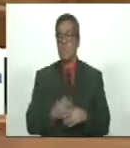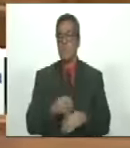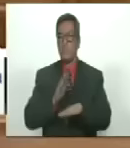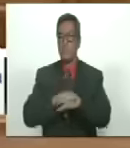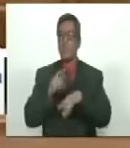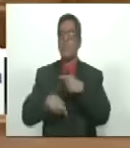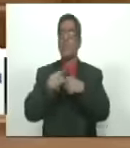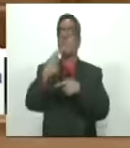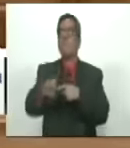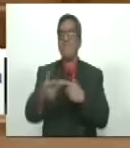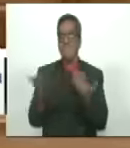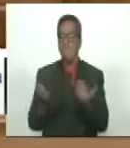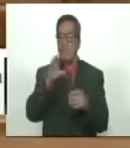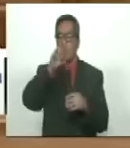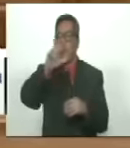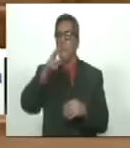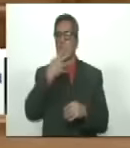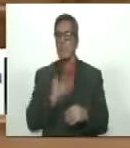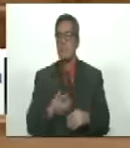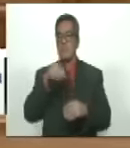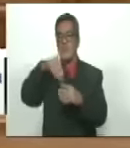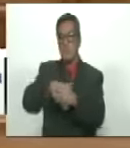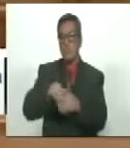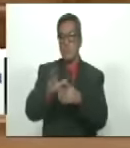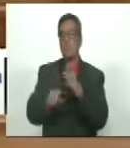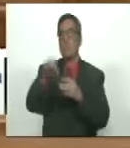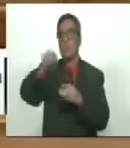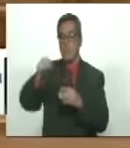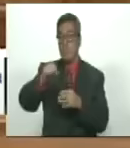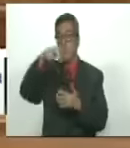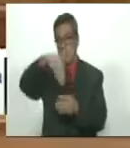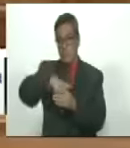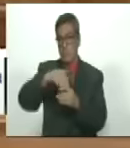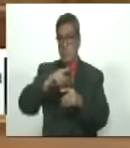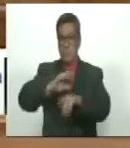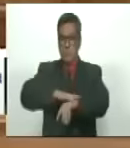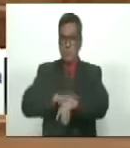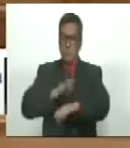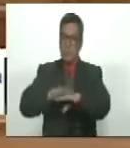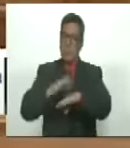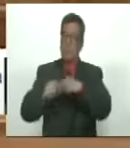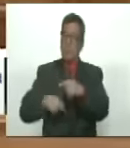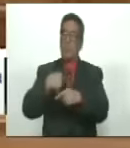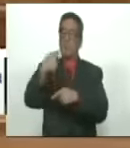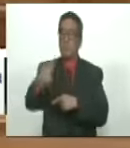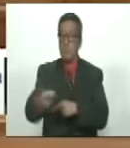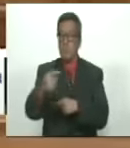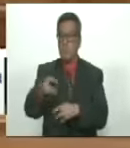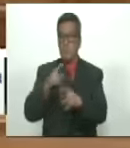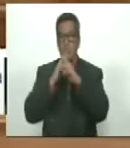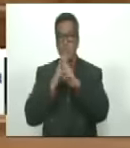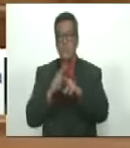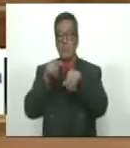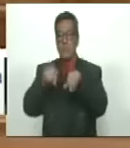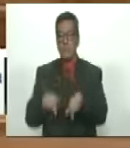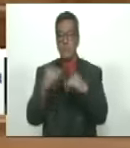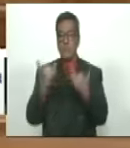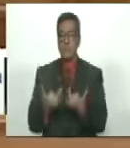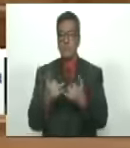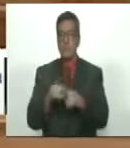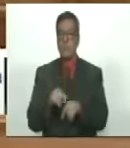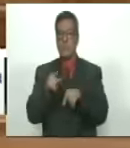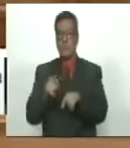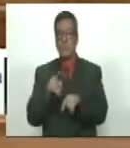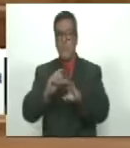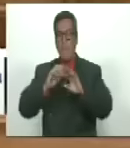Y después del 3, ¿qué? Votamos 5 veces sí, ¿y qué viene después? Esa gran pregunta empieza a responderse. ¿Y de qué manera